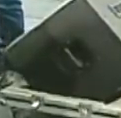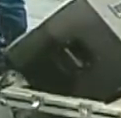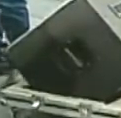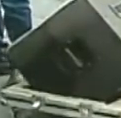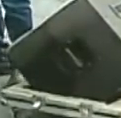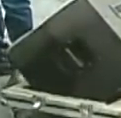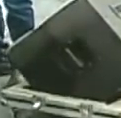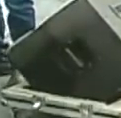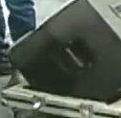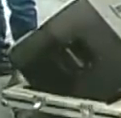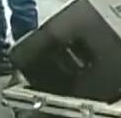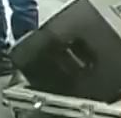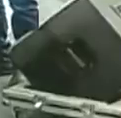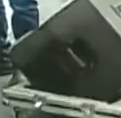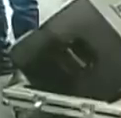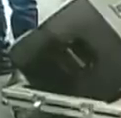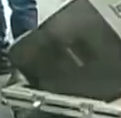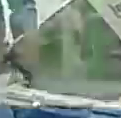Manuelito,